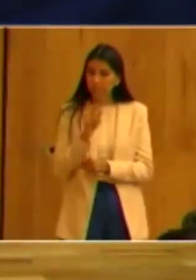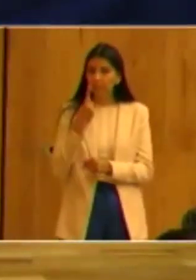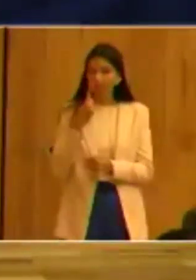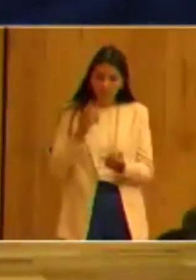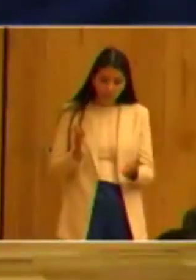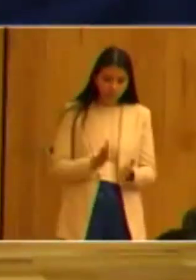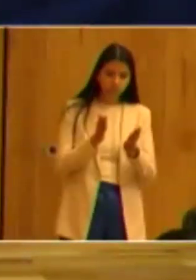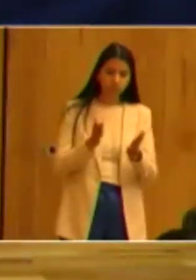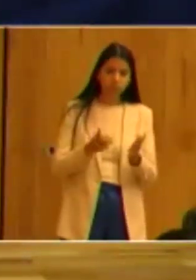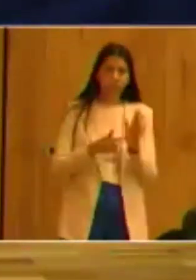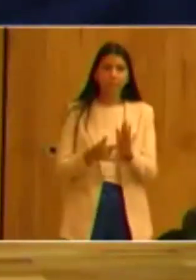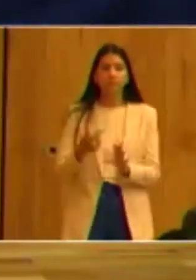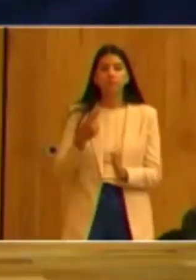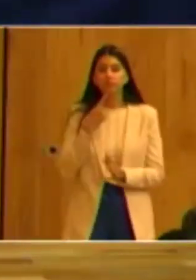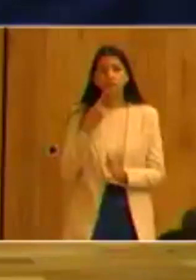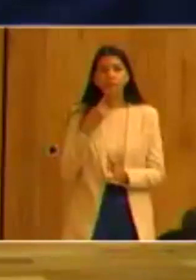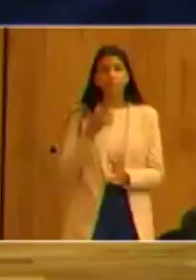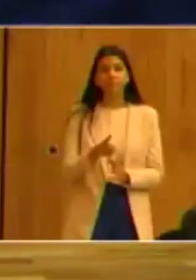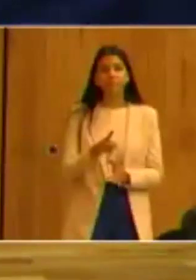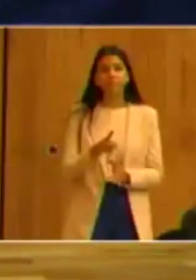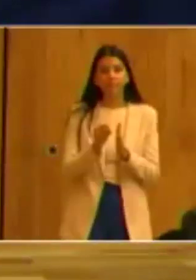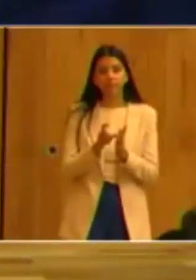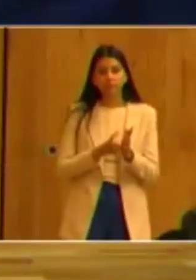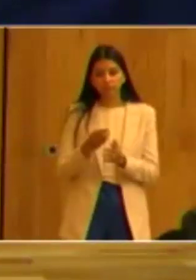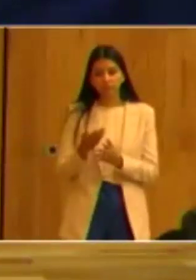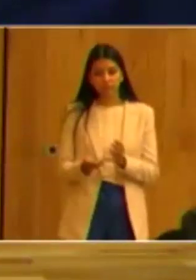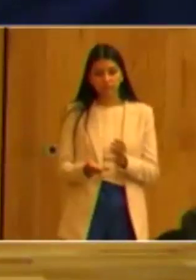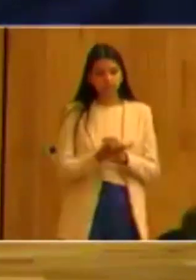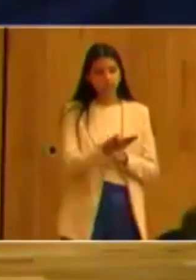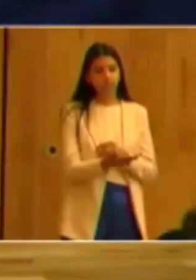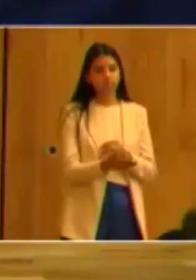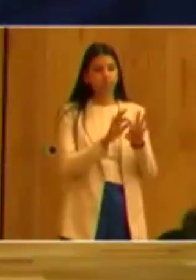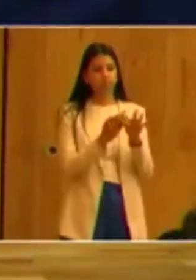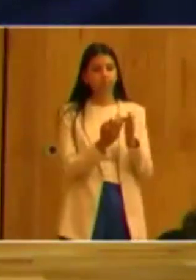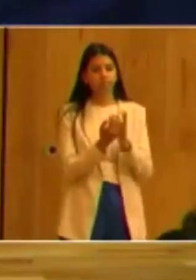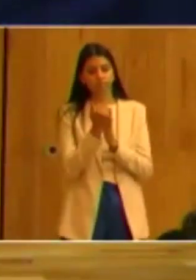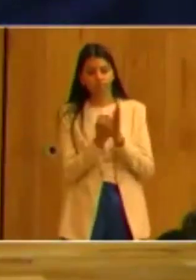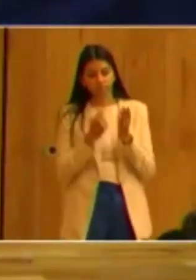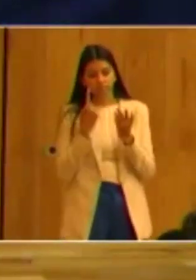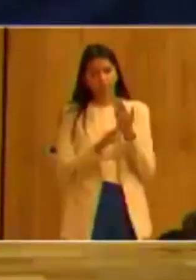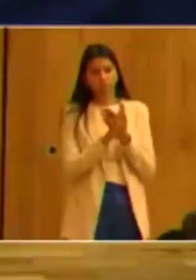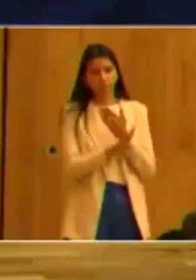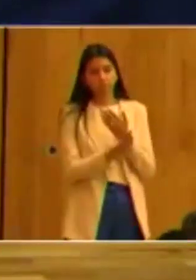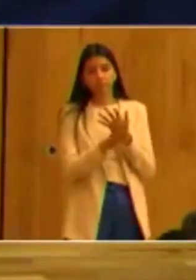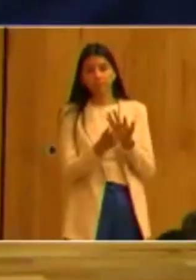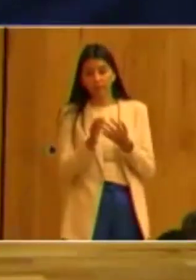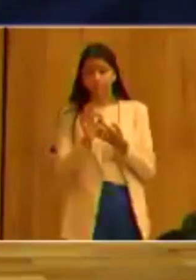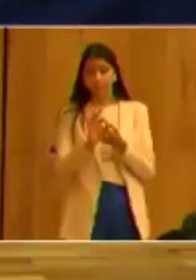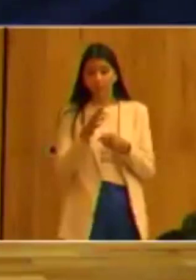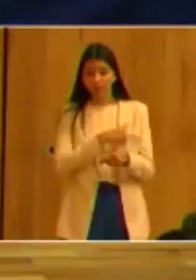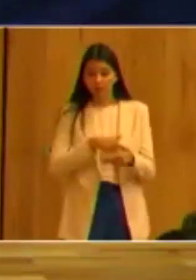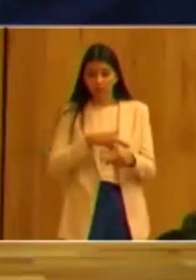de presentar las demandas, de solicitar las medidas cautelares, pues es algo que sí considero que debe de